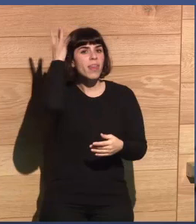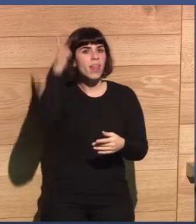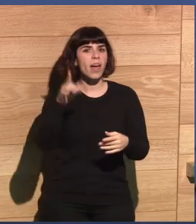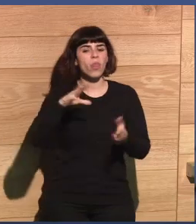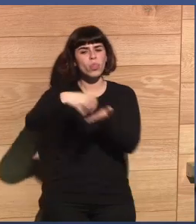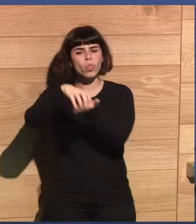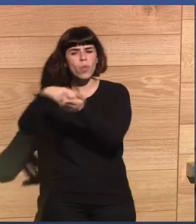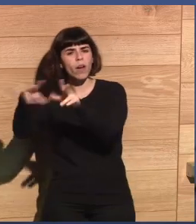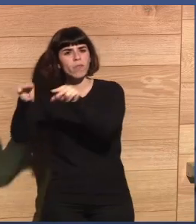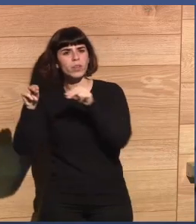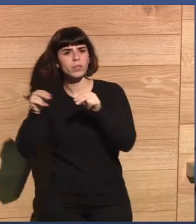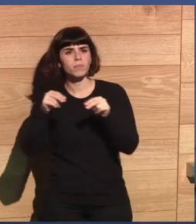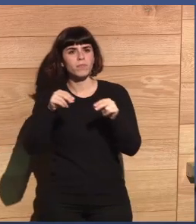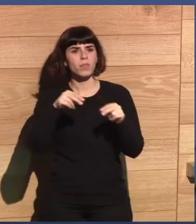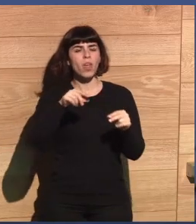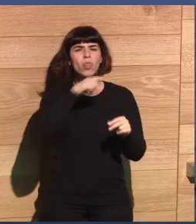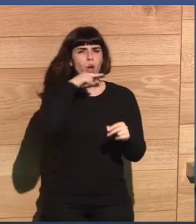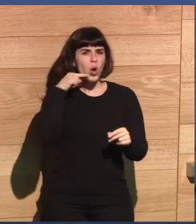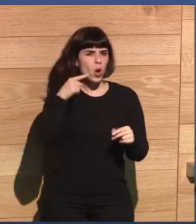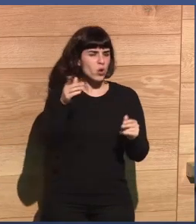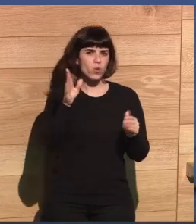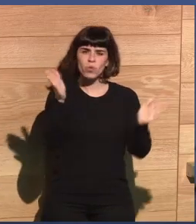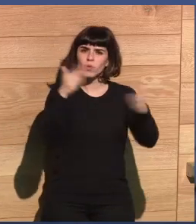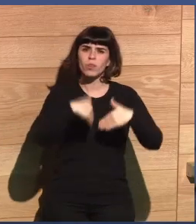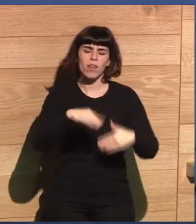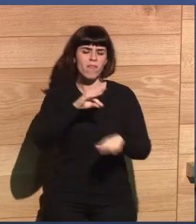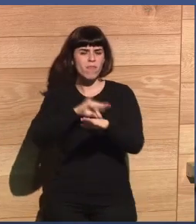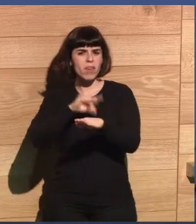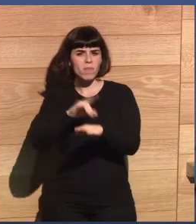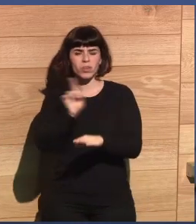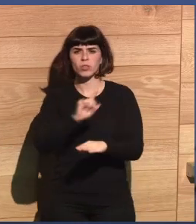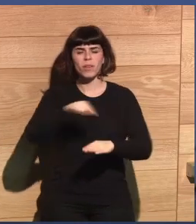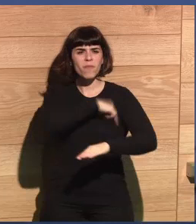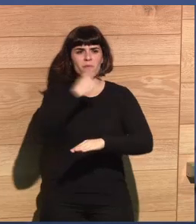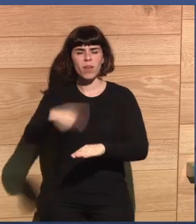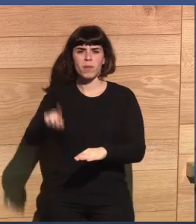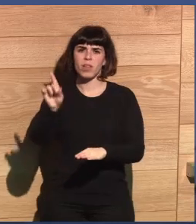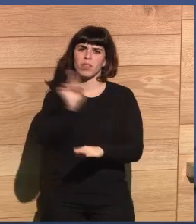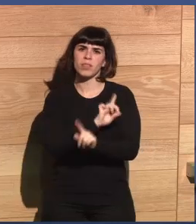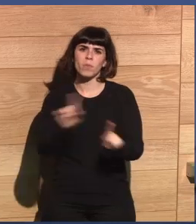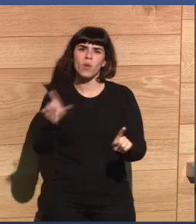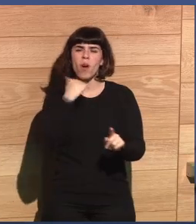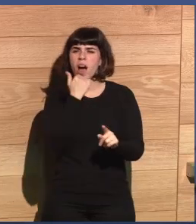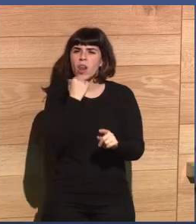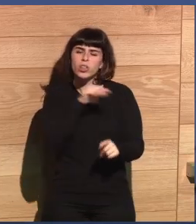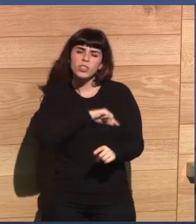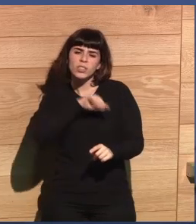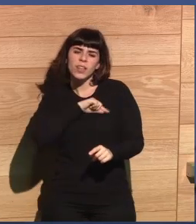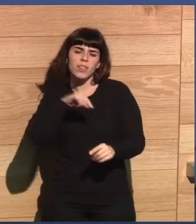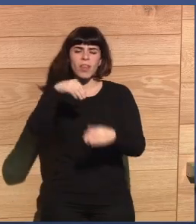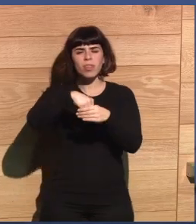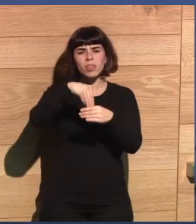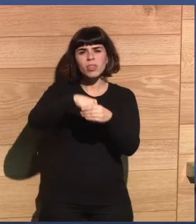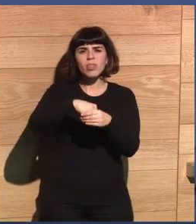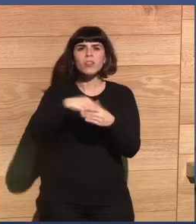duda. No era dolor, no estaba enferma, nunca fue fiebre. Simplemente sentía algo dentro, y ese algo era el